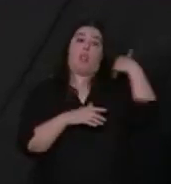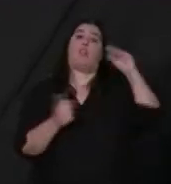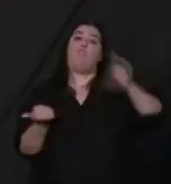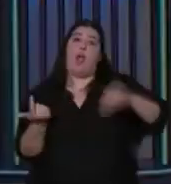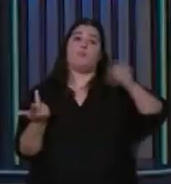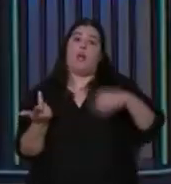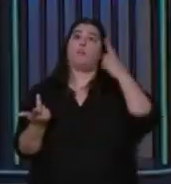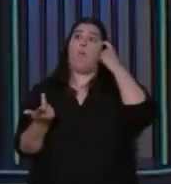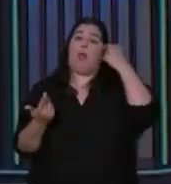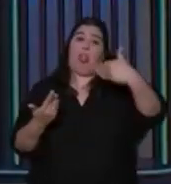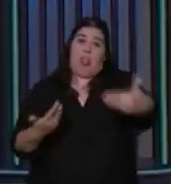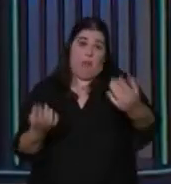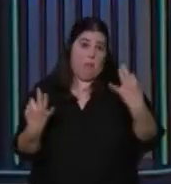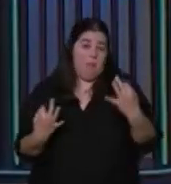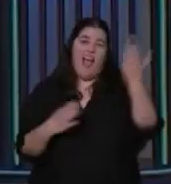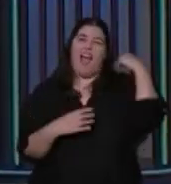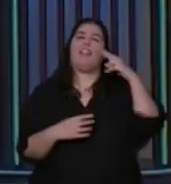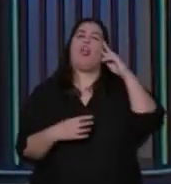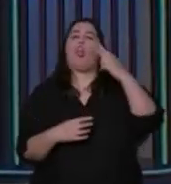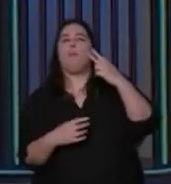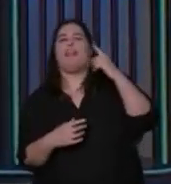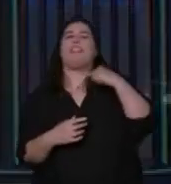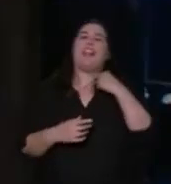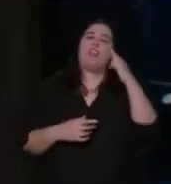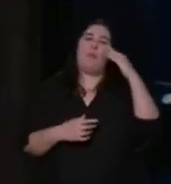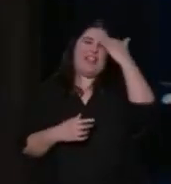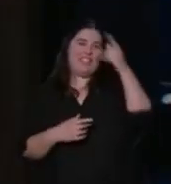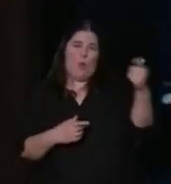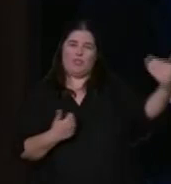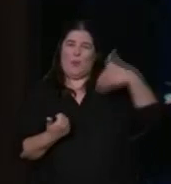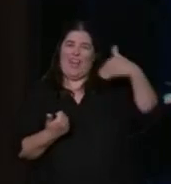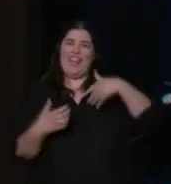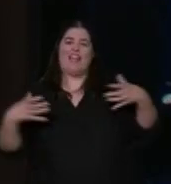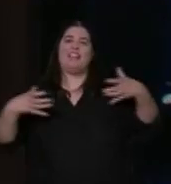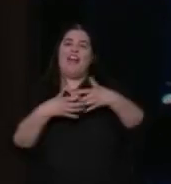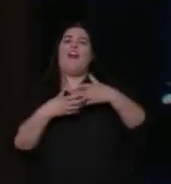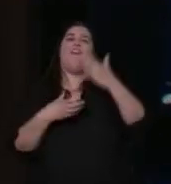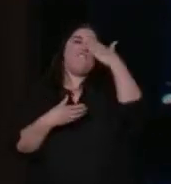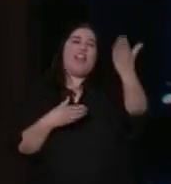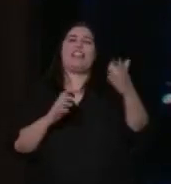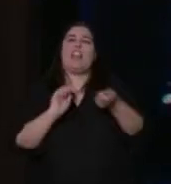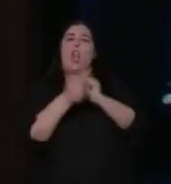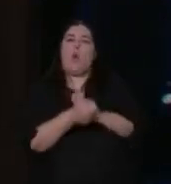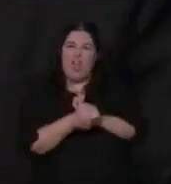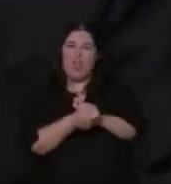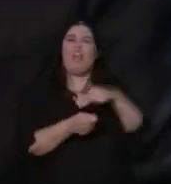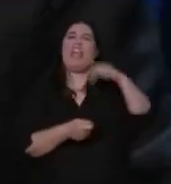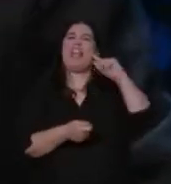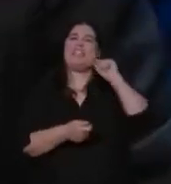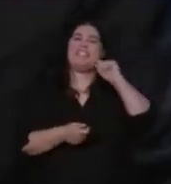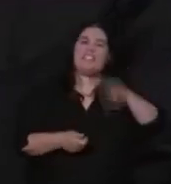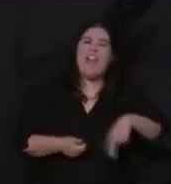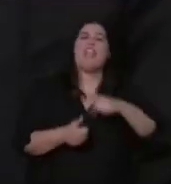Algunos lo compartiste conmigo porque entre el 2013 y el 2015 venías a las oficinas del Frente Renovador con Nielsen y con